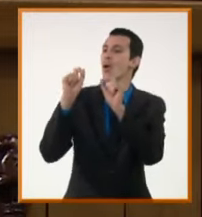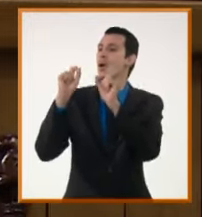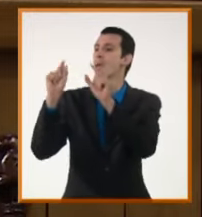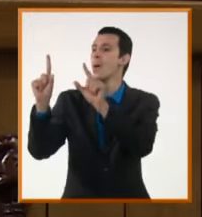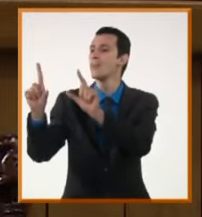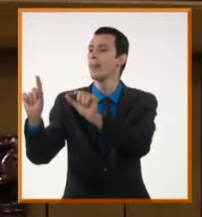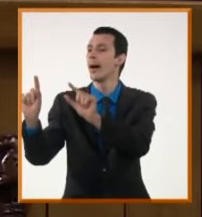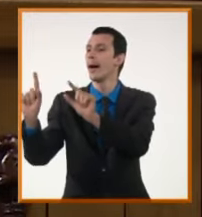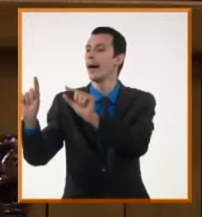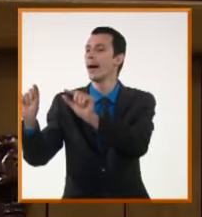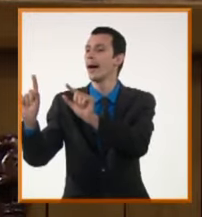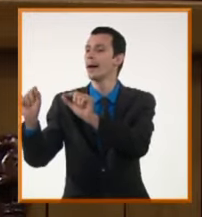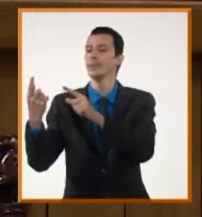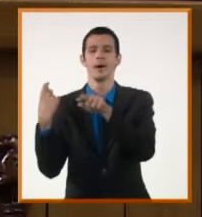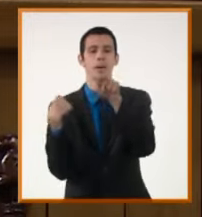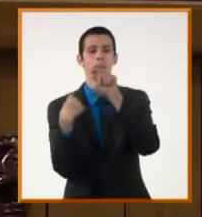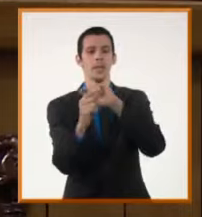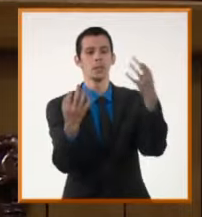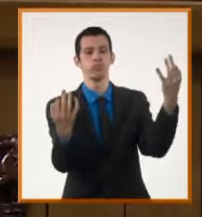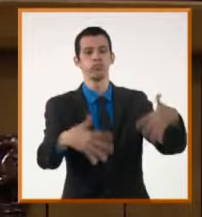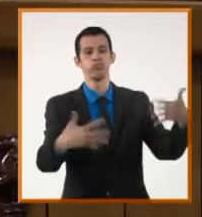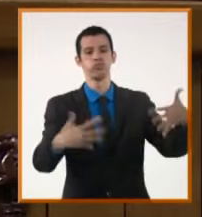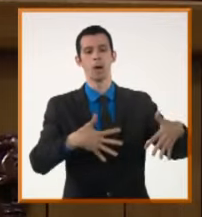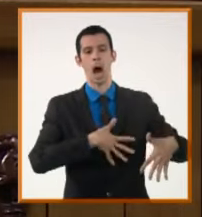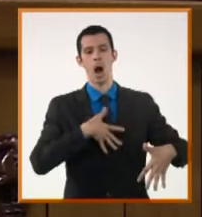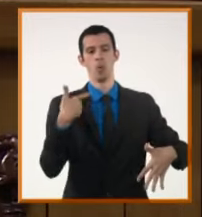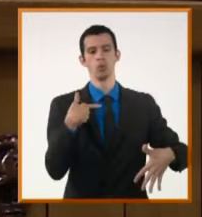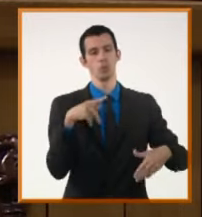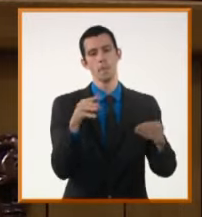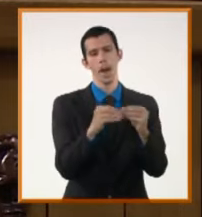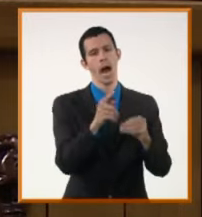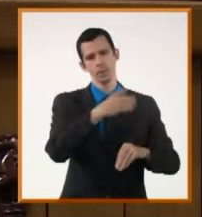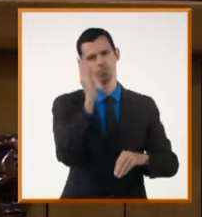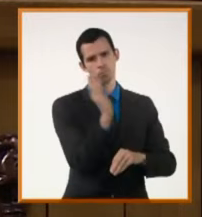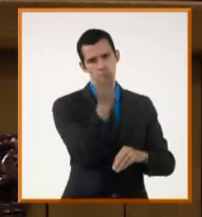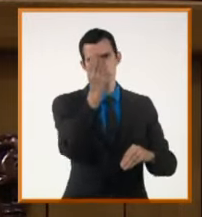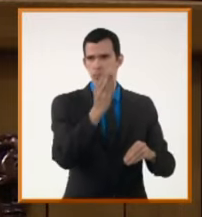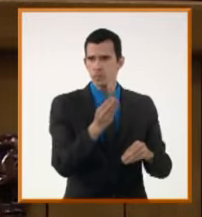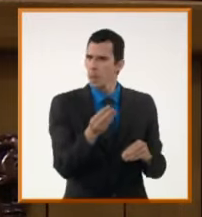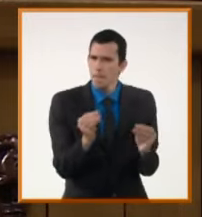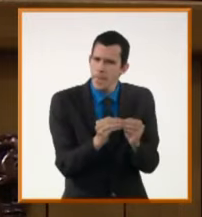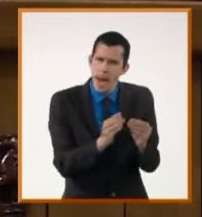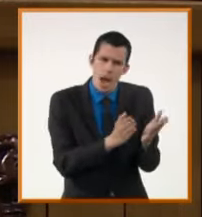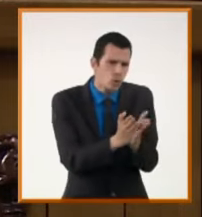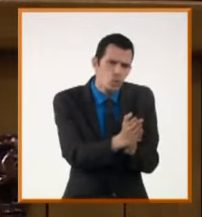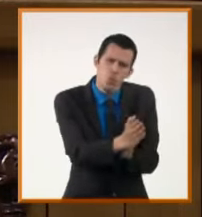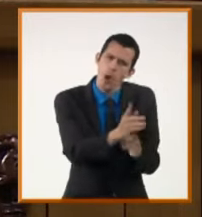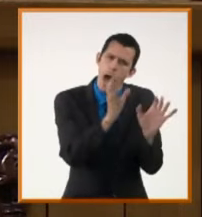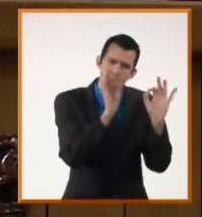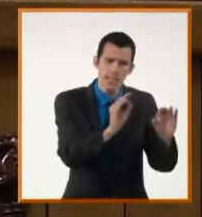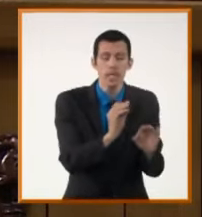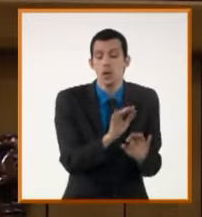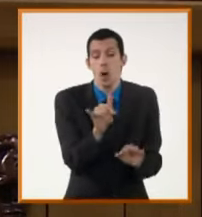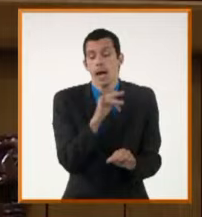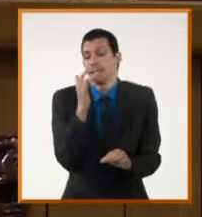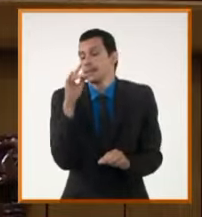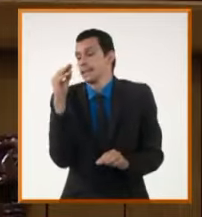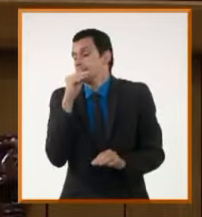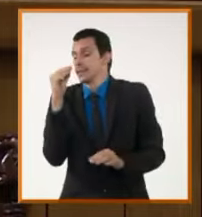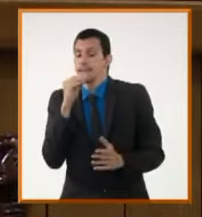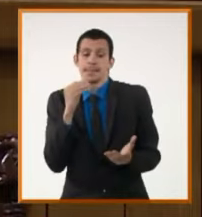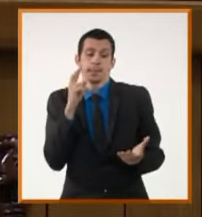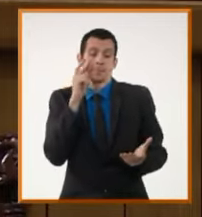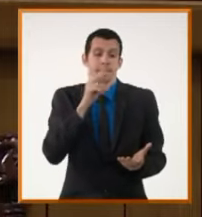está pasando es que llama a todos los que van a vender el día de la feria, y es verdad que el día de la feria baja algo los precios.